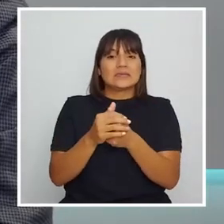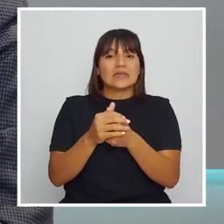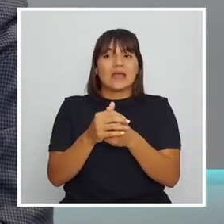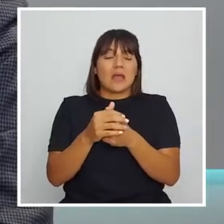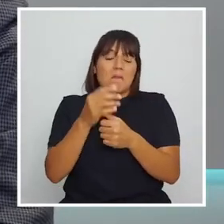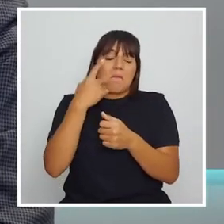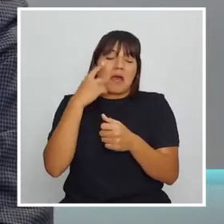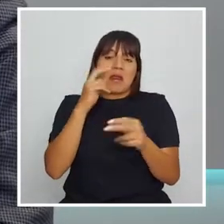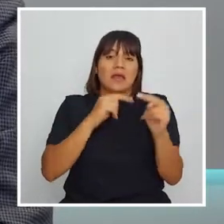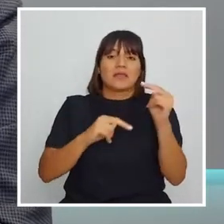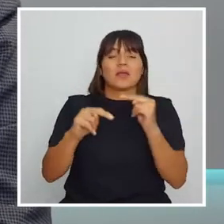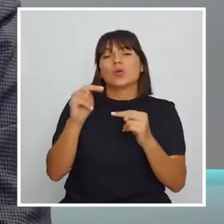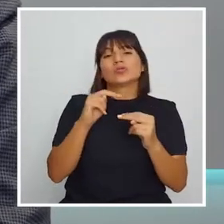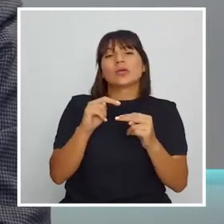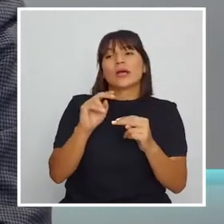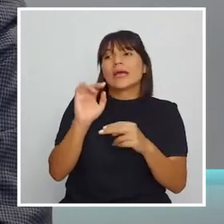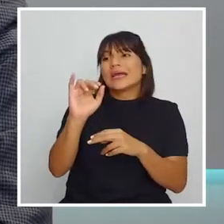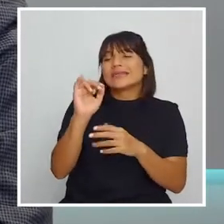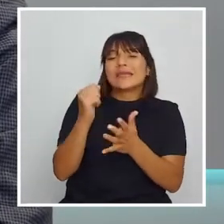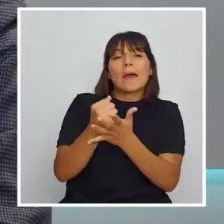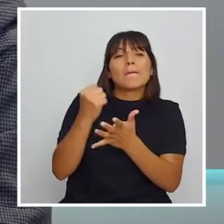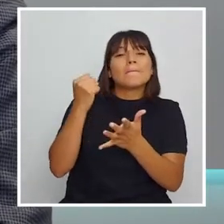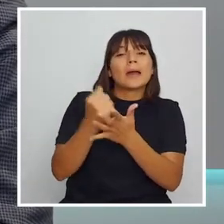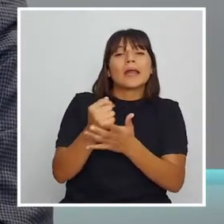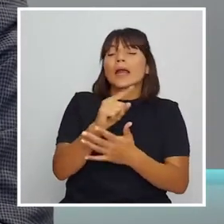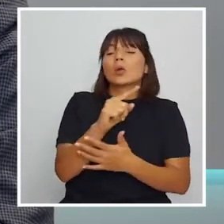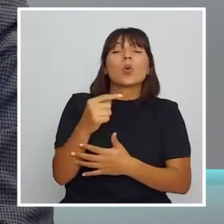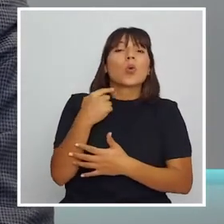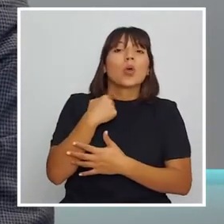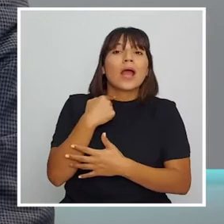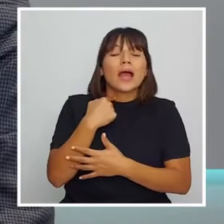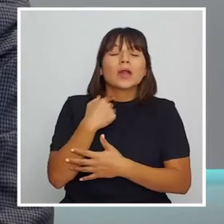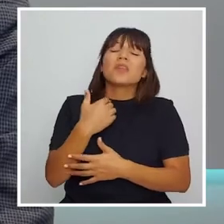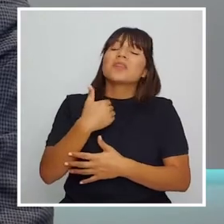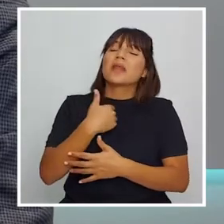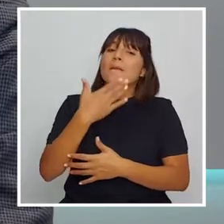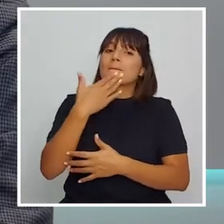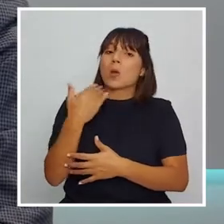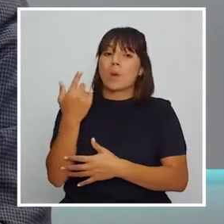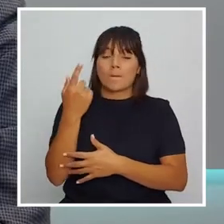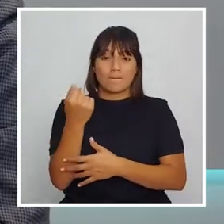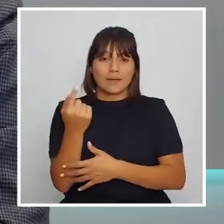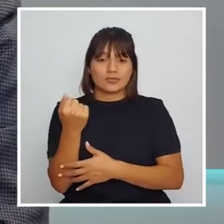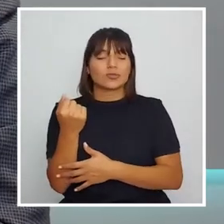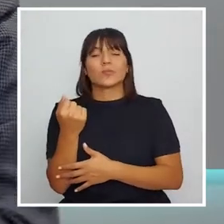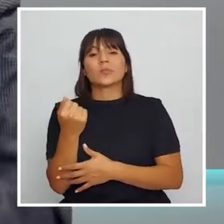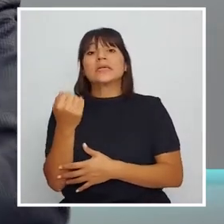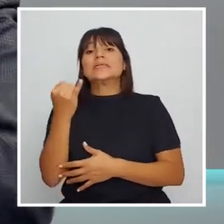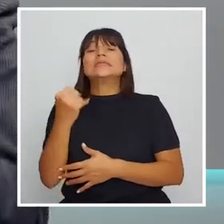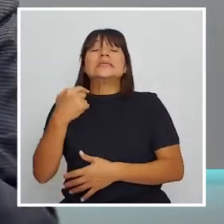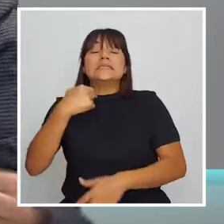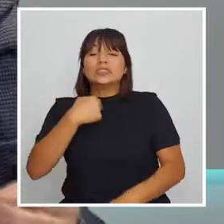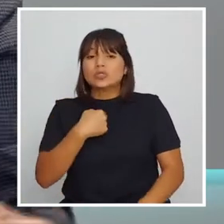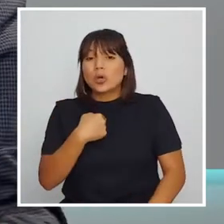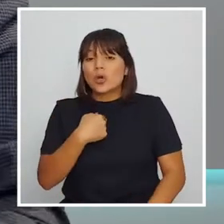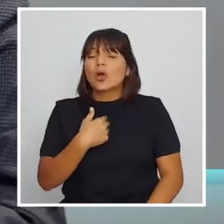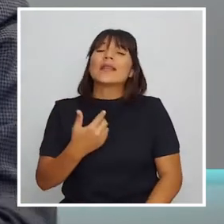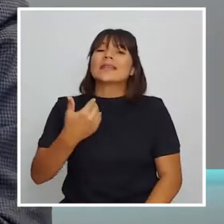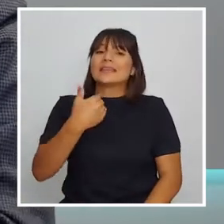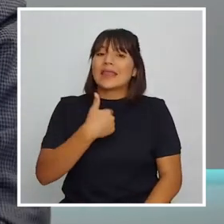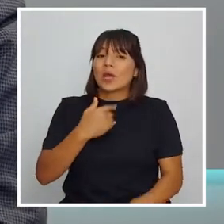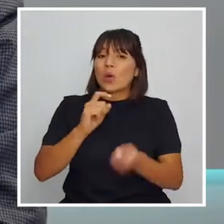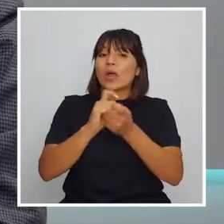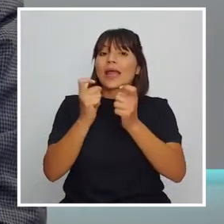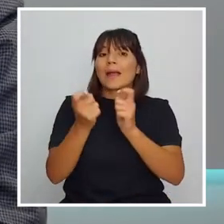negocio, generalmente tienden a ofrecer precios más favorables. Si yo definitivamente tengo que cambiar